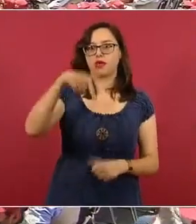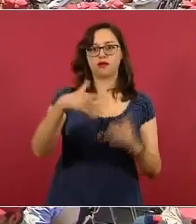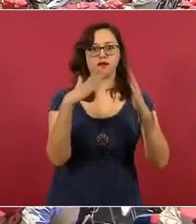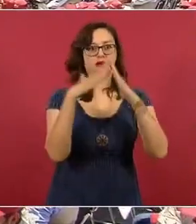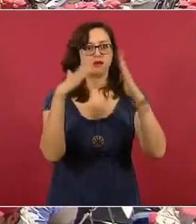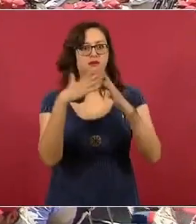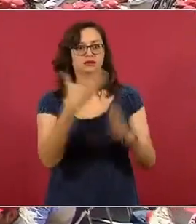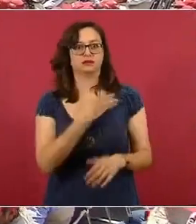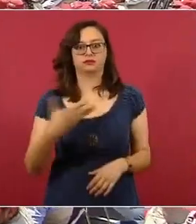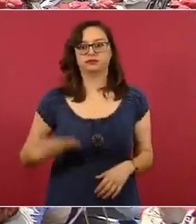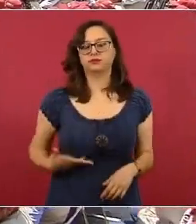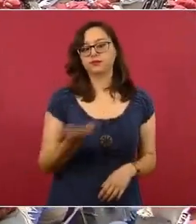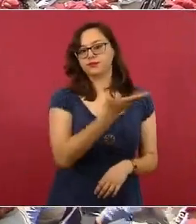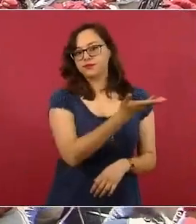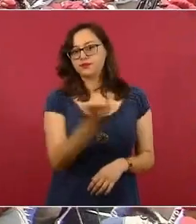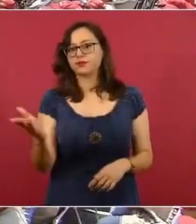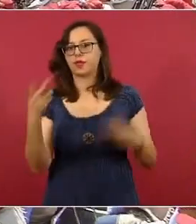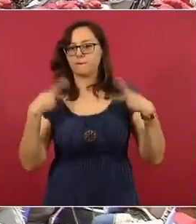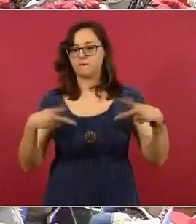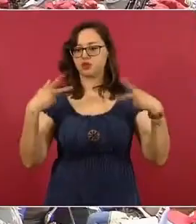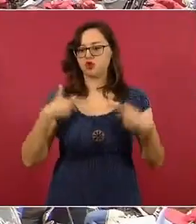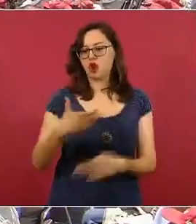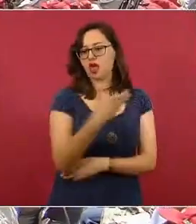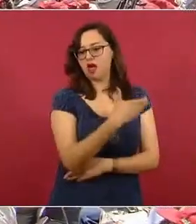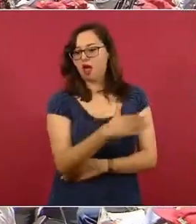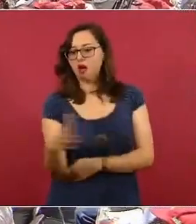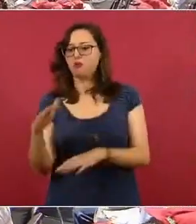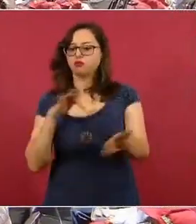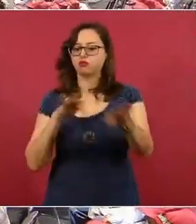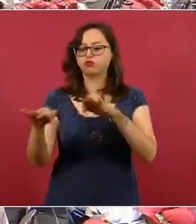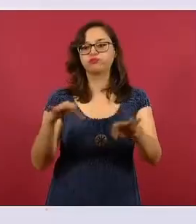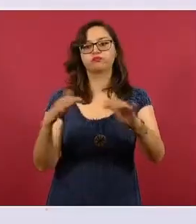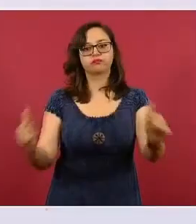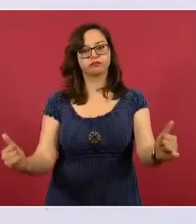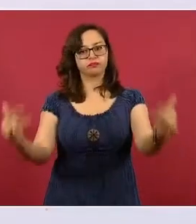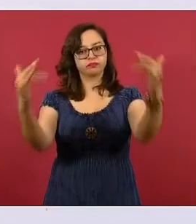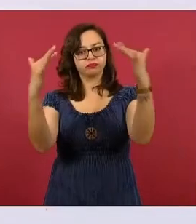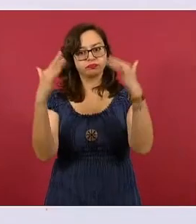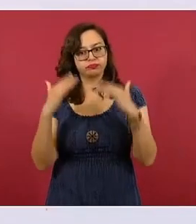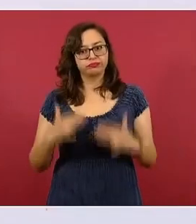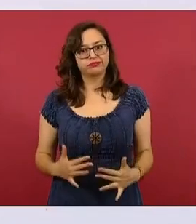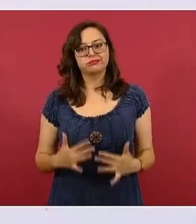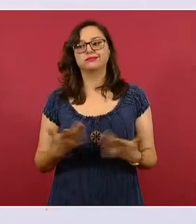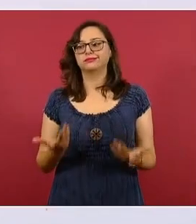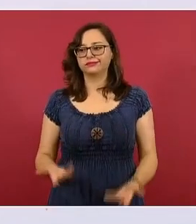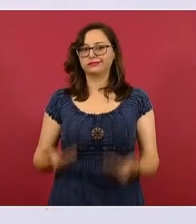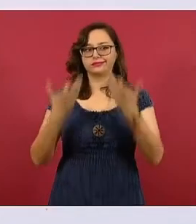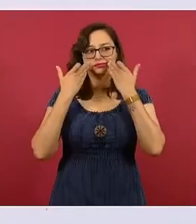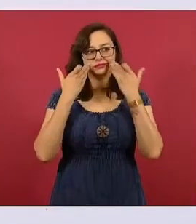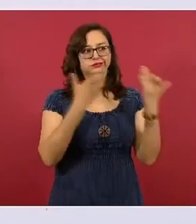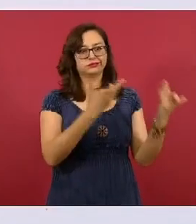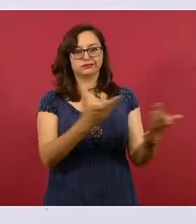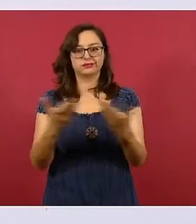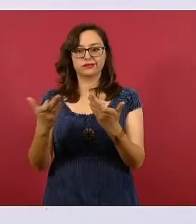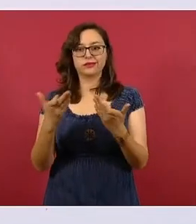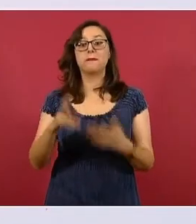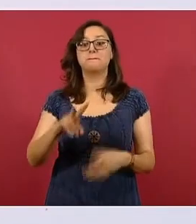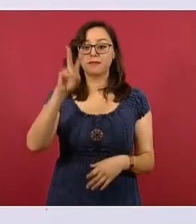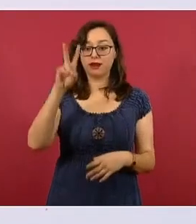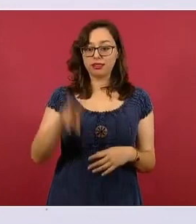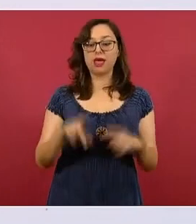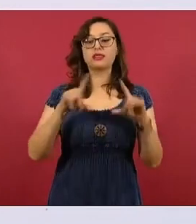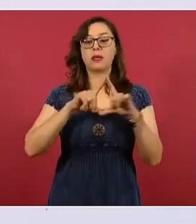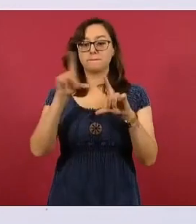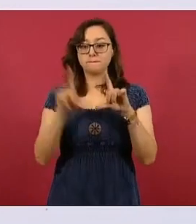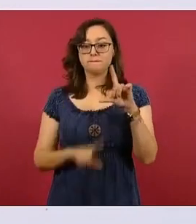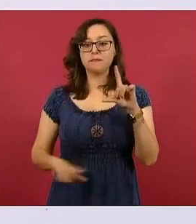de nuestro país. Esta imagen es una muestra de la transformación que vive México. A ustedes que van